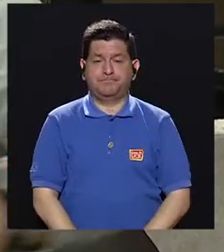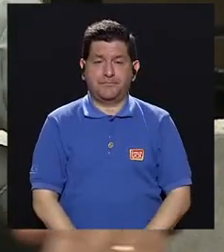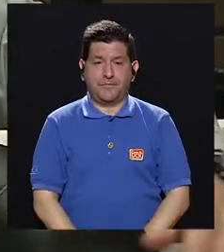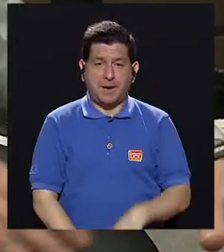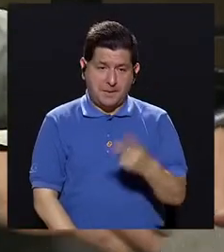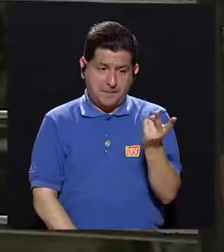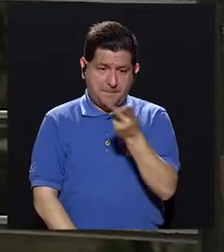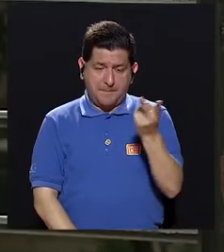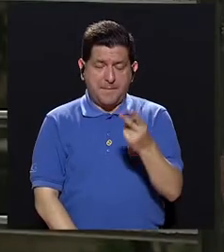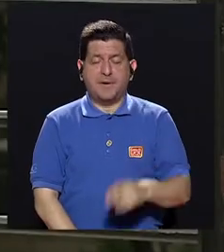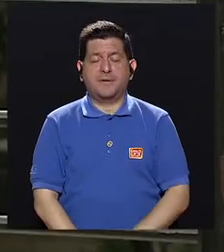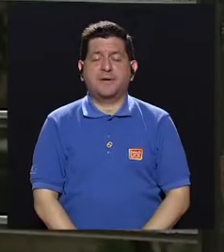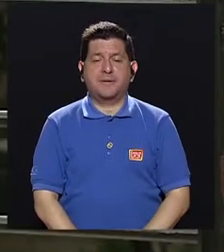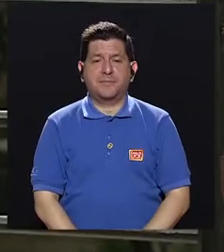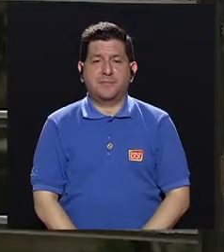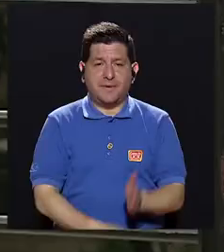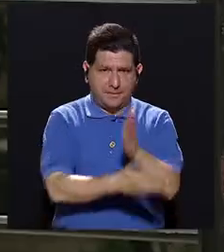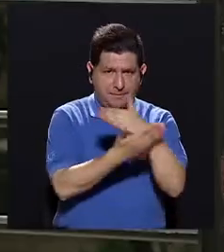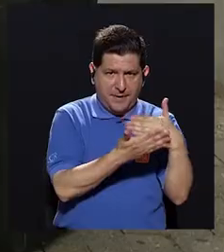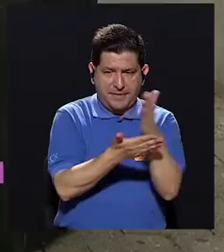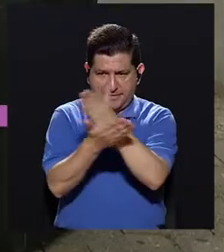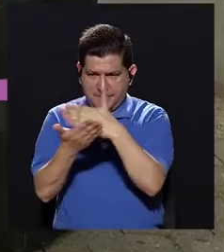Ejercicios de los dos lados.